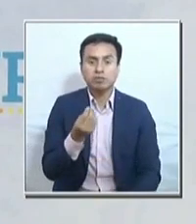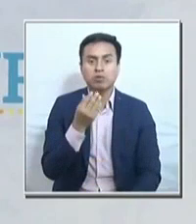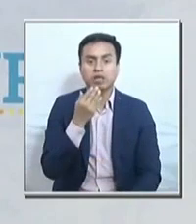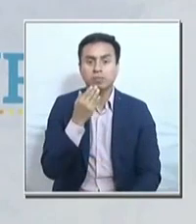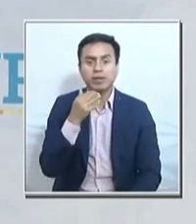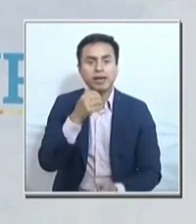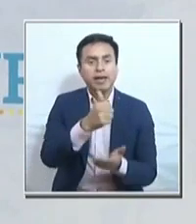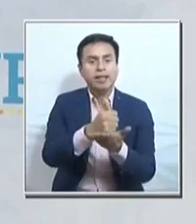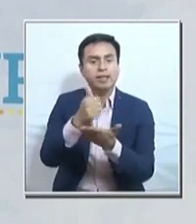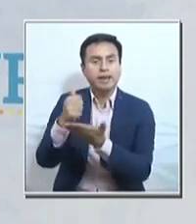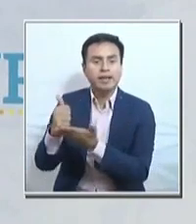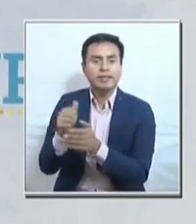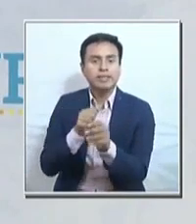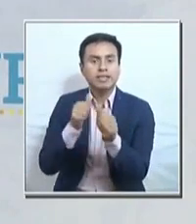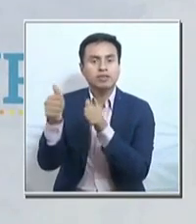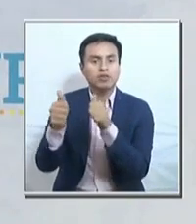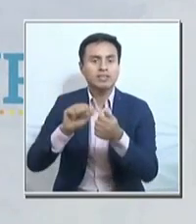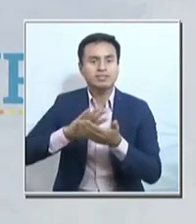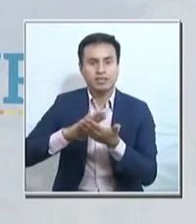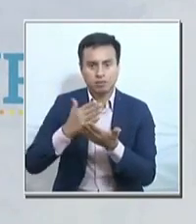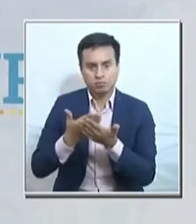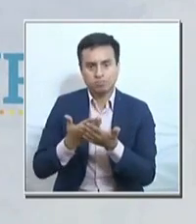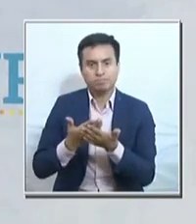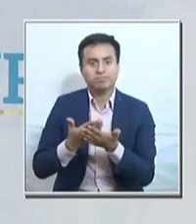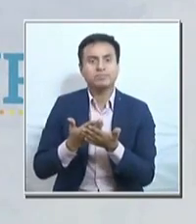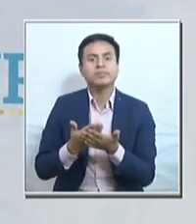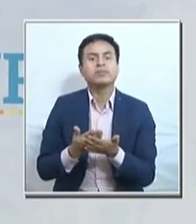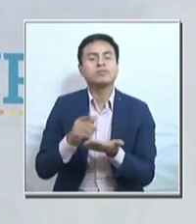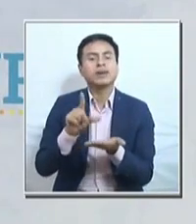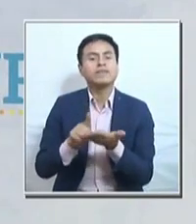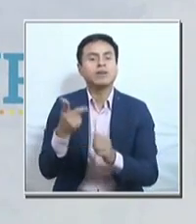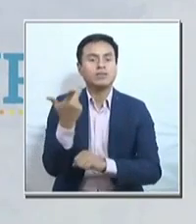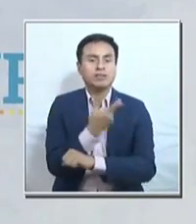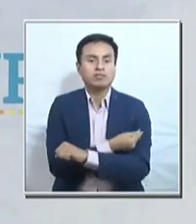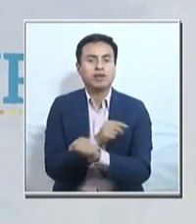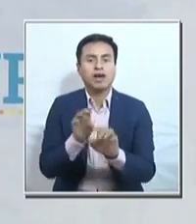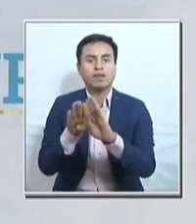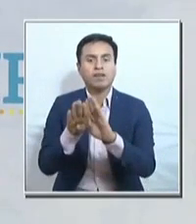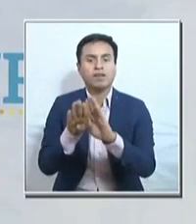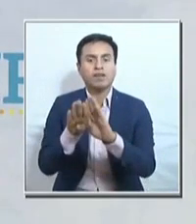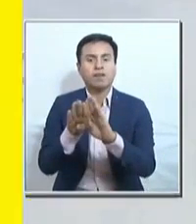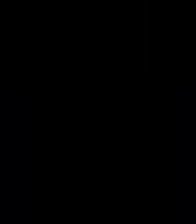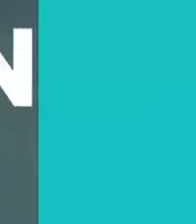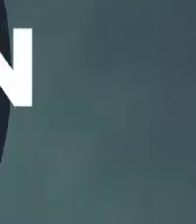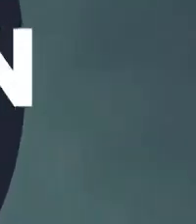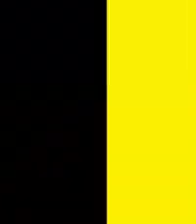los alcaldes y los directores de salud, tiene que ver con que los centros de vacunación están abriendo los fines de semana.